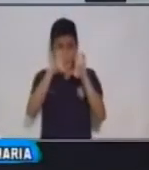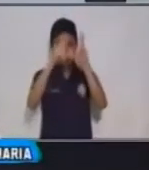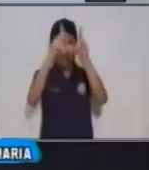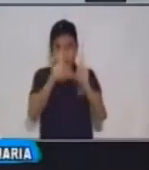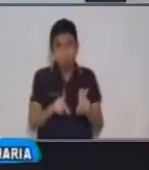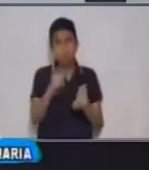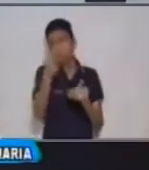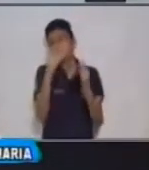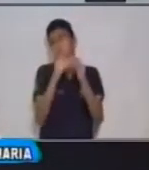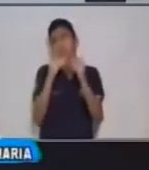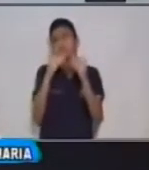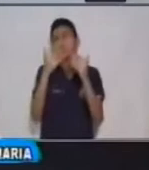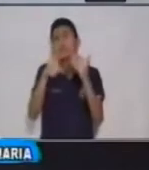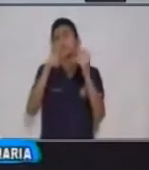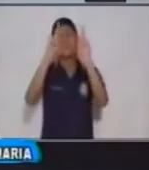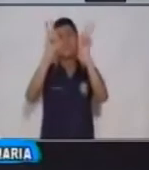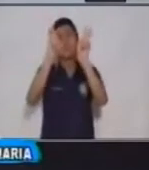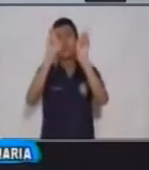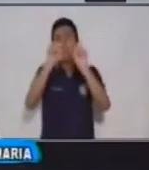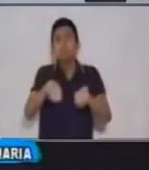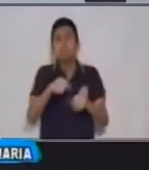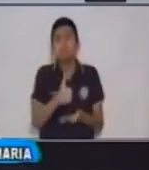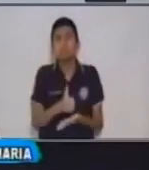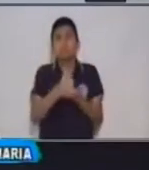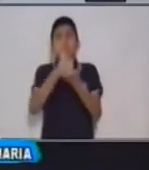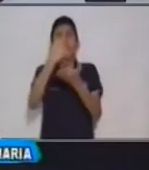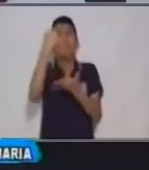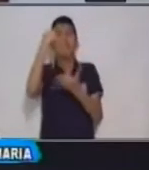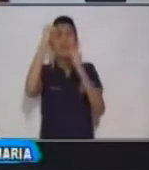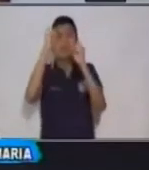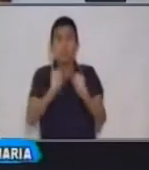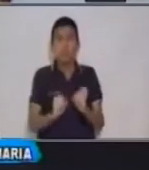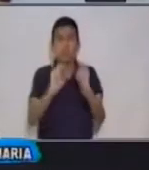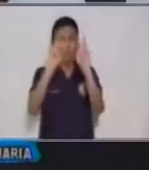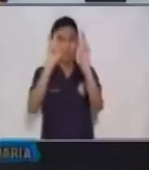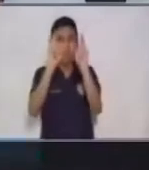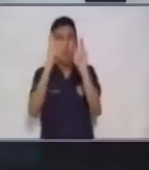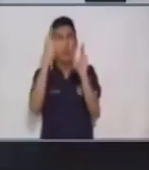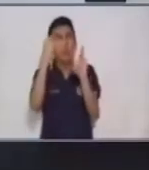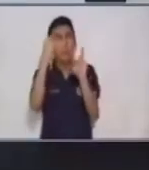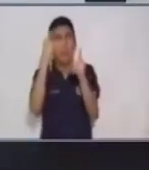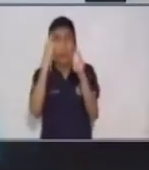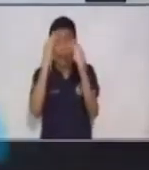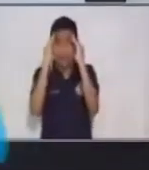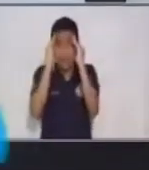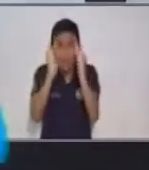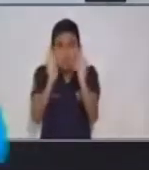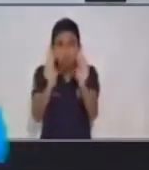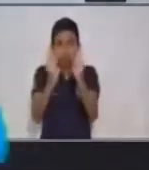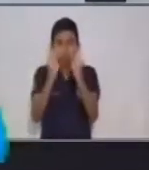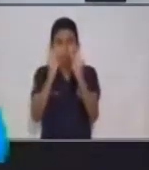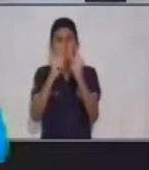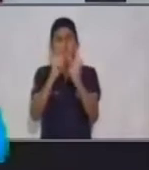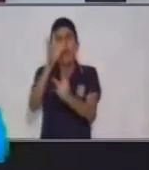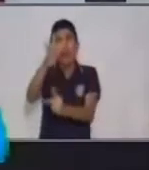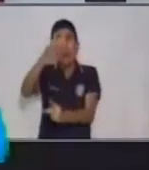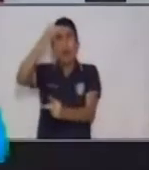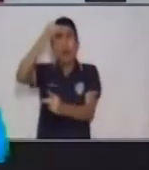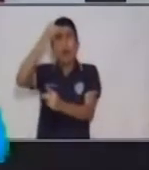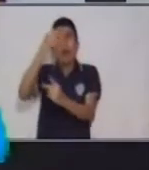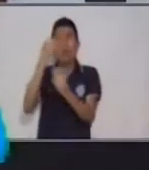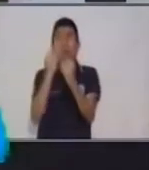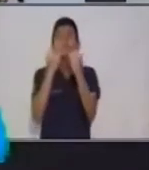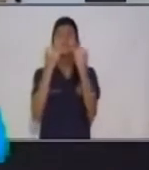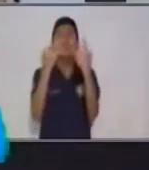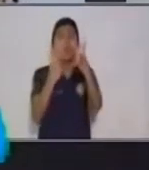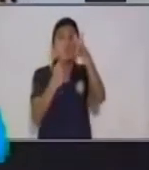con discapacidad, este tema te ayudará a desarrollar habilidades como la atención, la memoria, habilidad